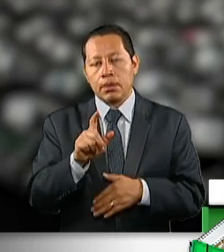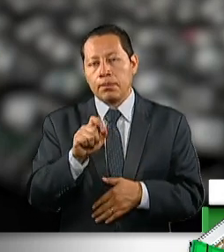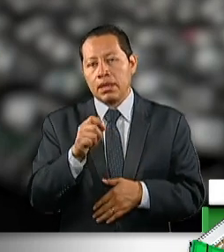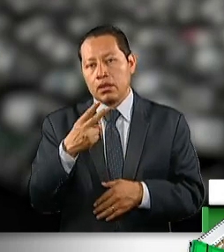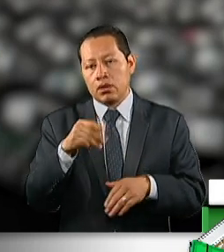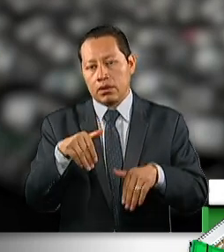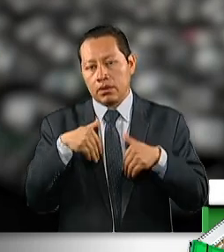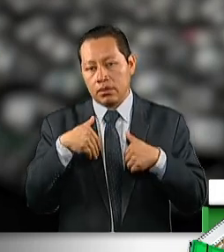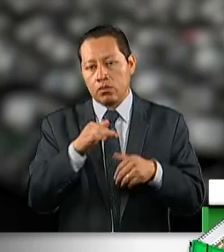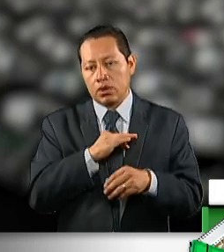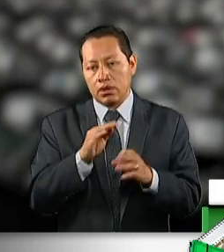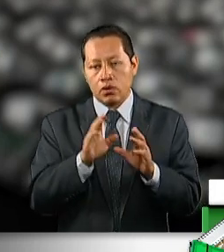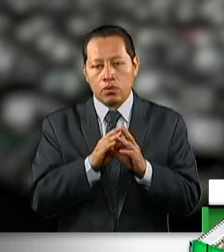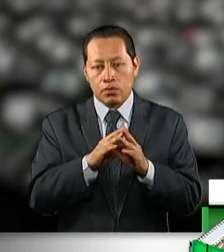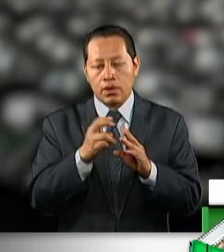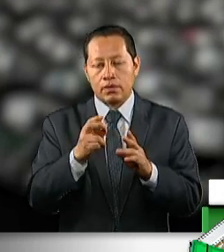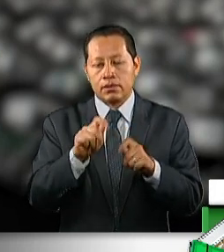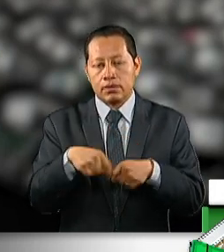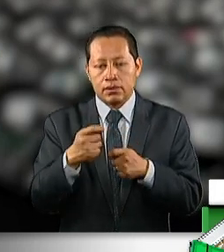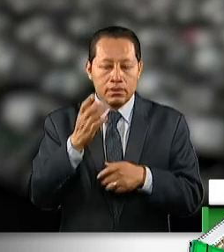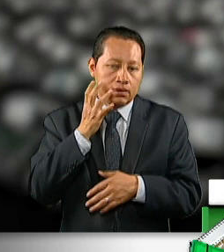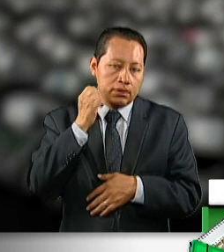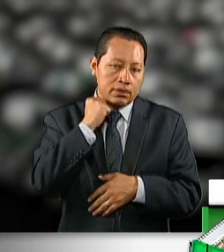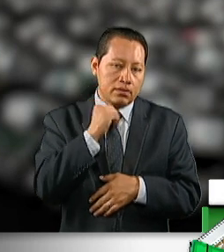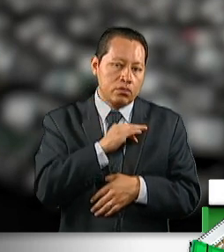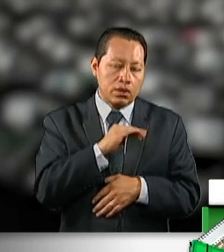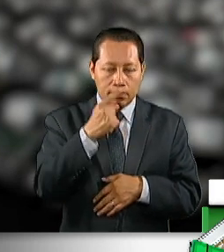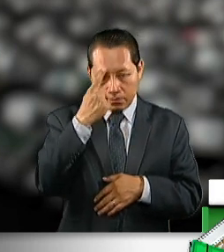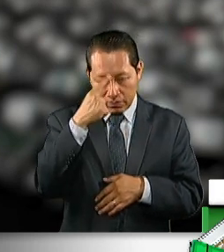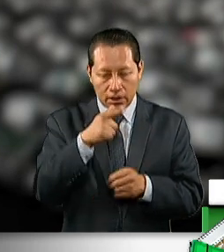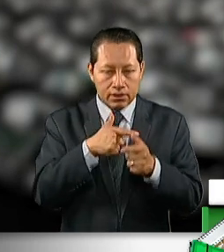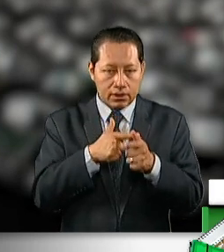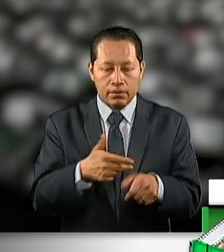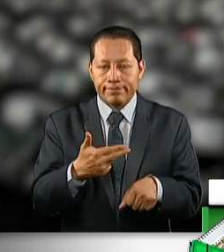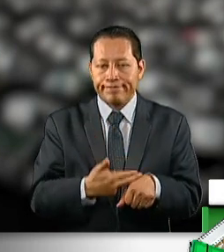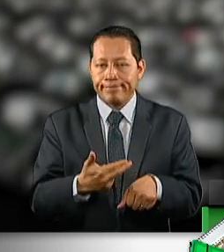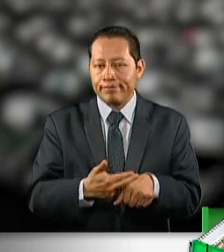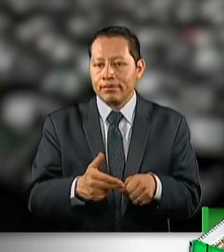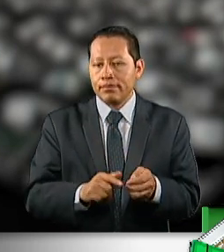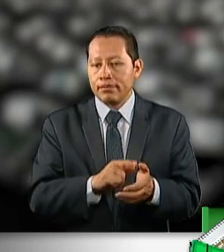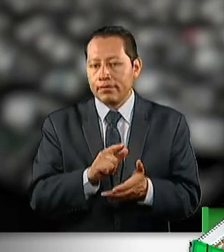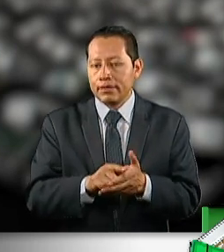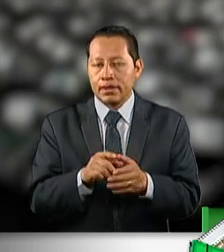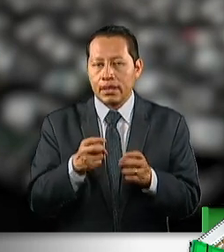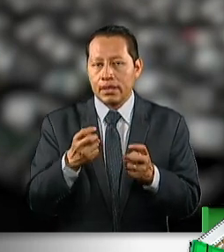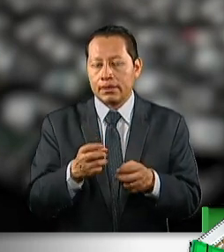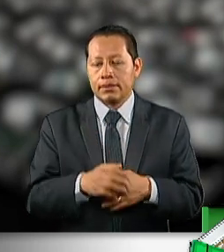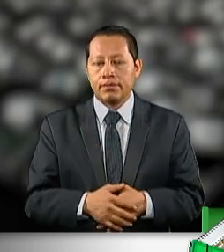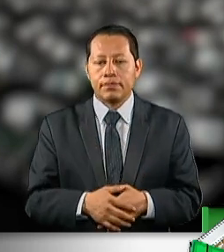abstenciones Por lo cual se turnó al senado de la república para continuar con su proceso legislativo